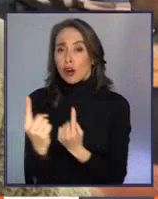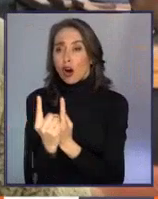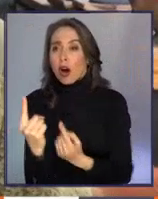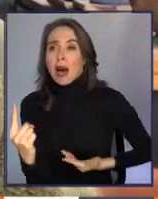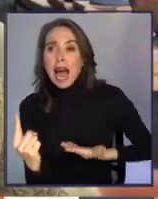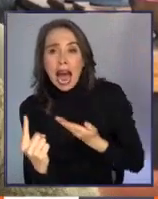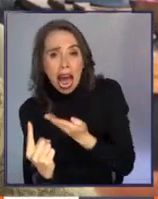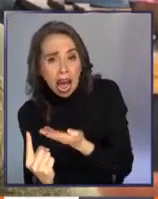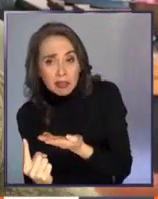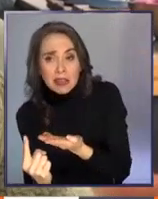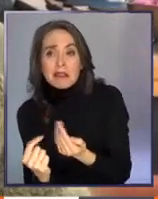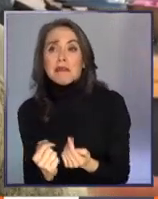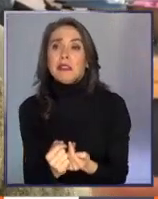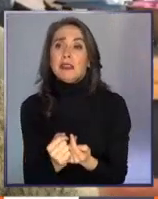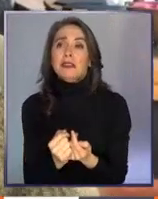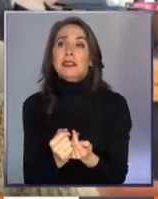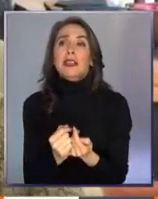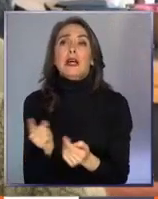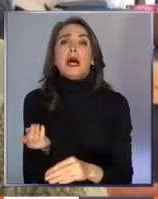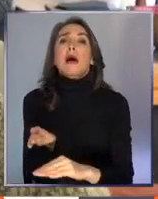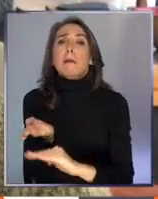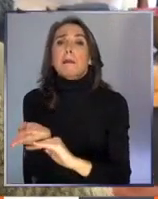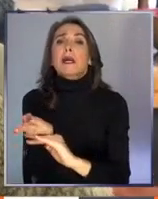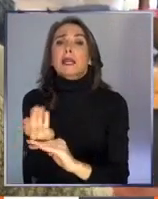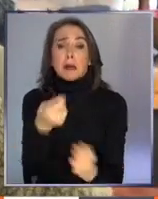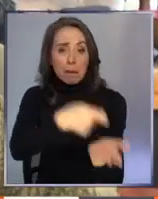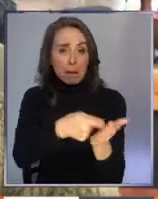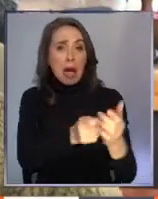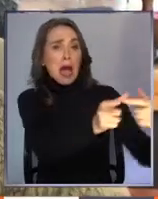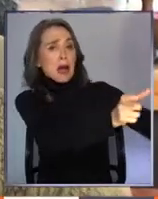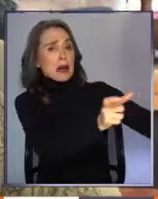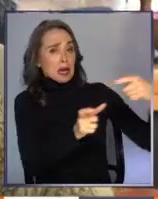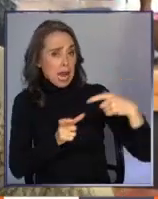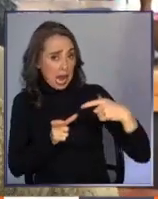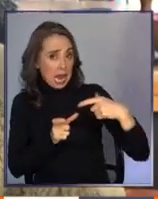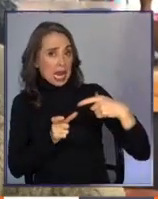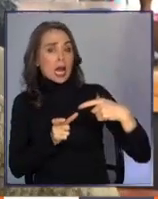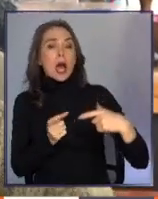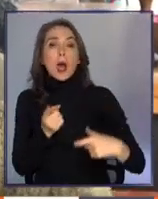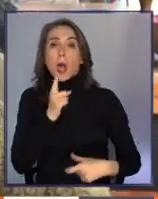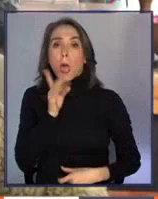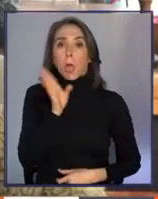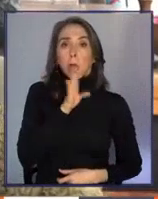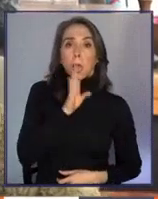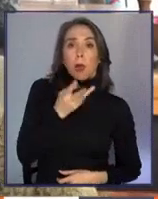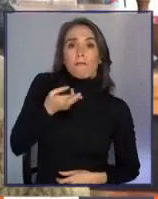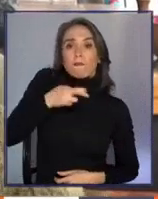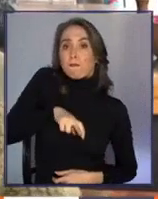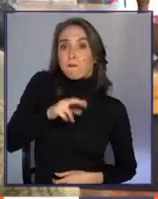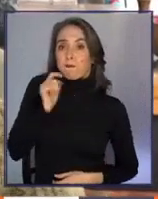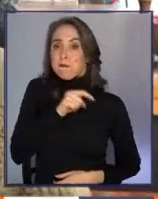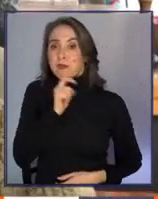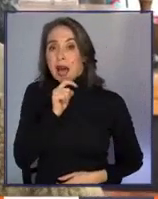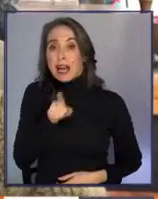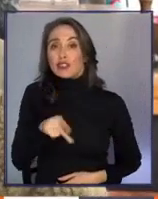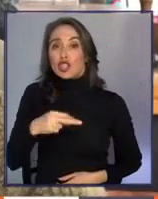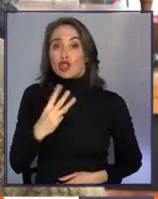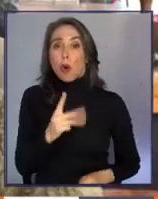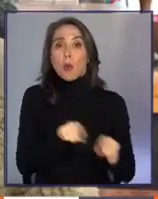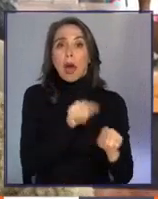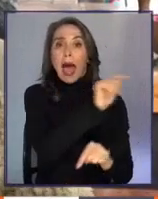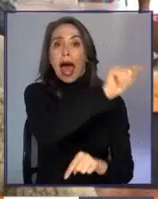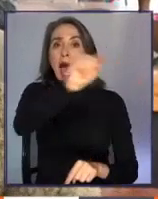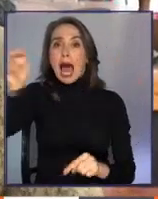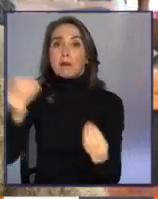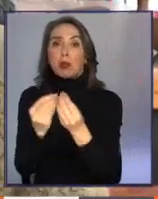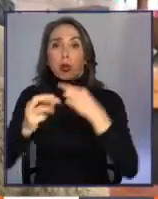estar solicitar la cuenta, empieza este show que él hace, lo ha hecho en varios locales,